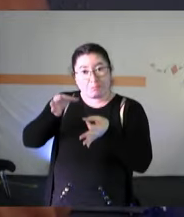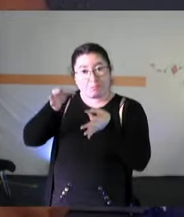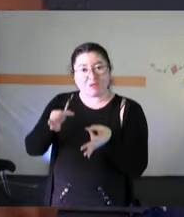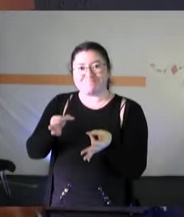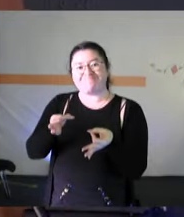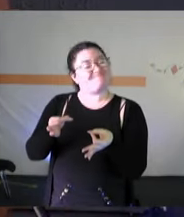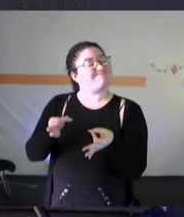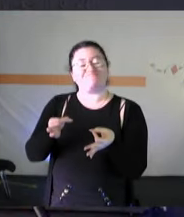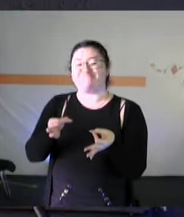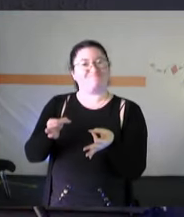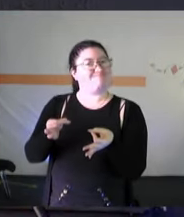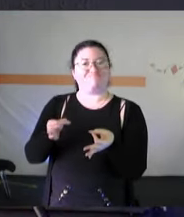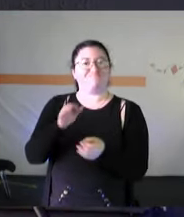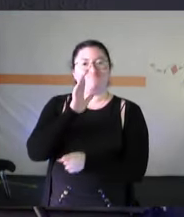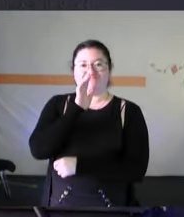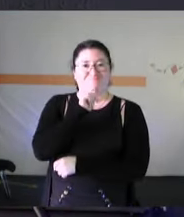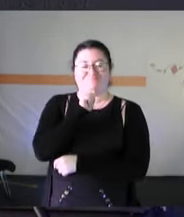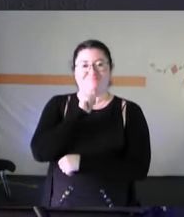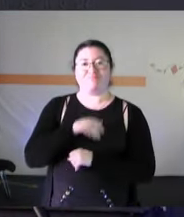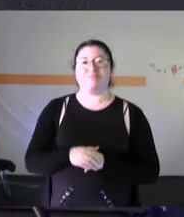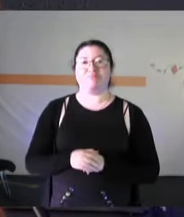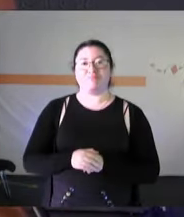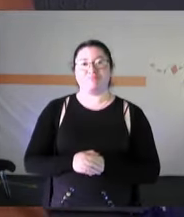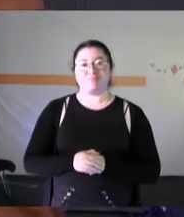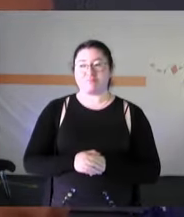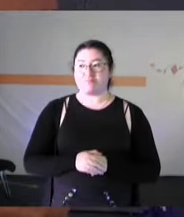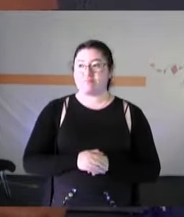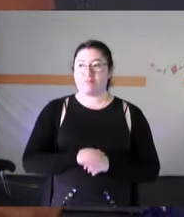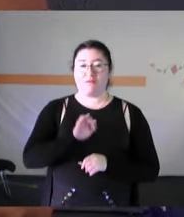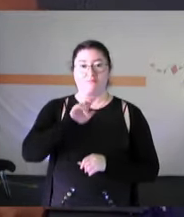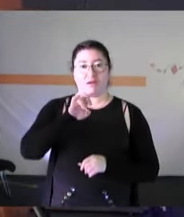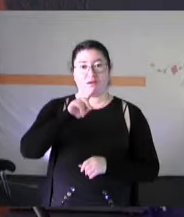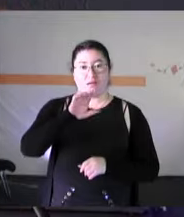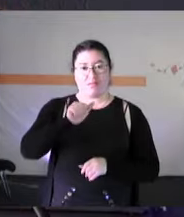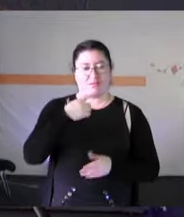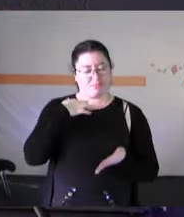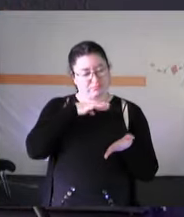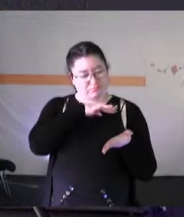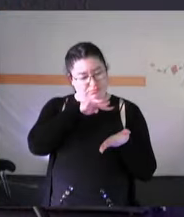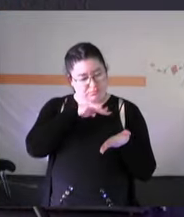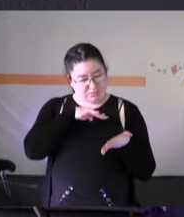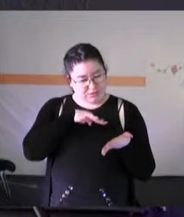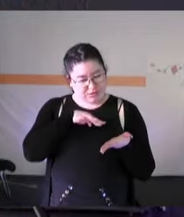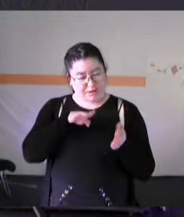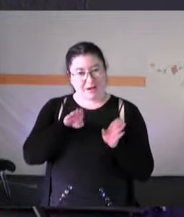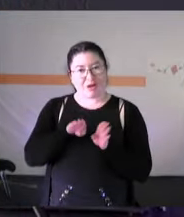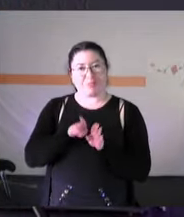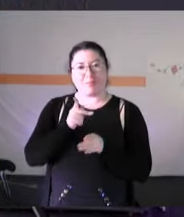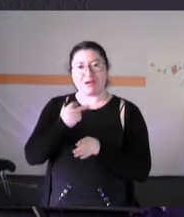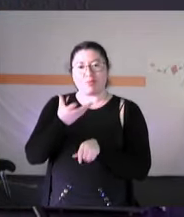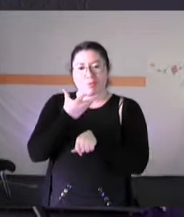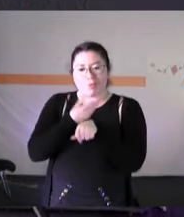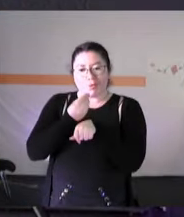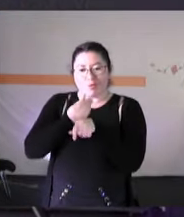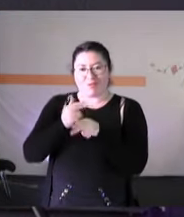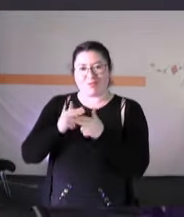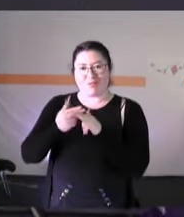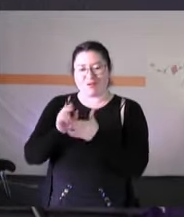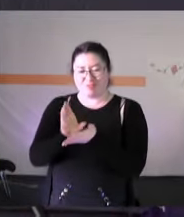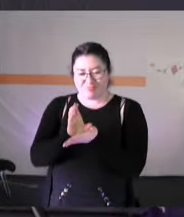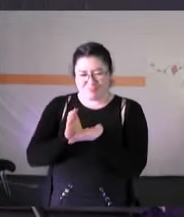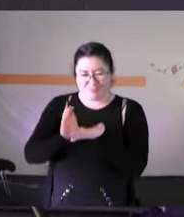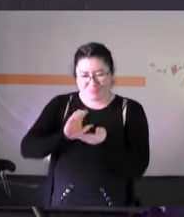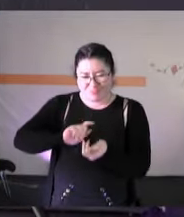María Fernanda es como volver a romper ese hueso, pero para que esta vez sane de una forma correcta.